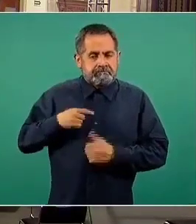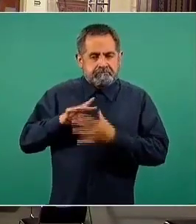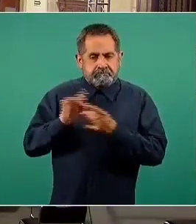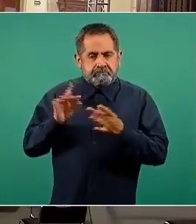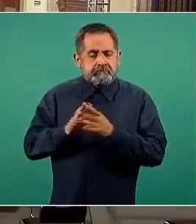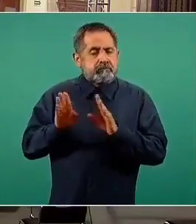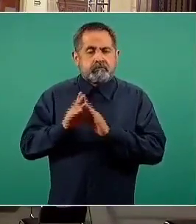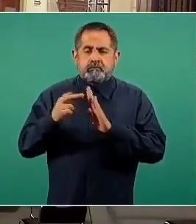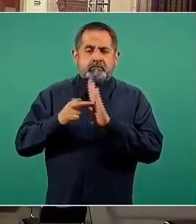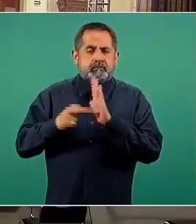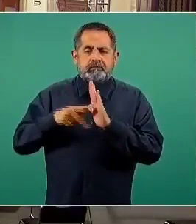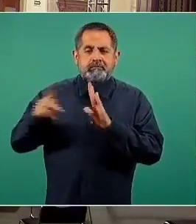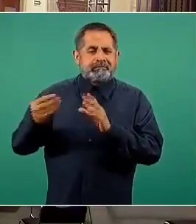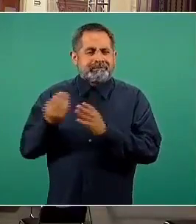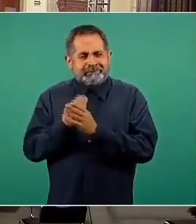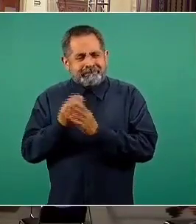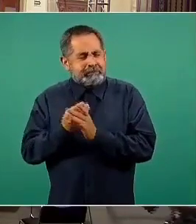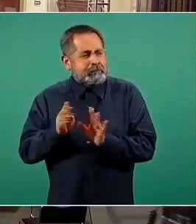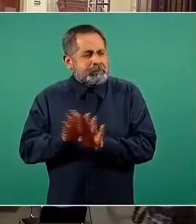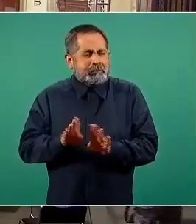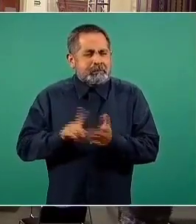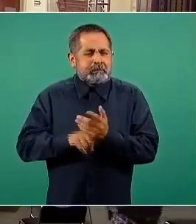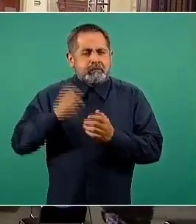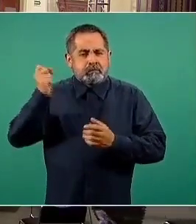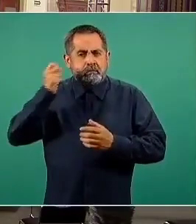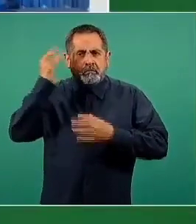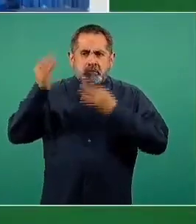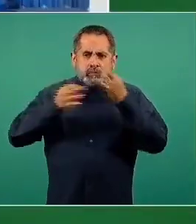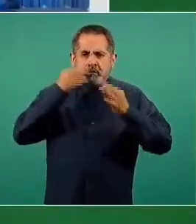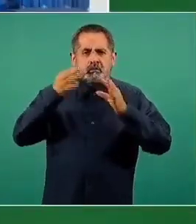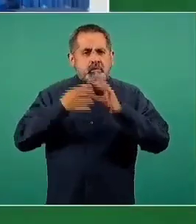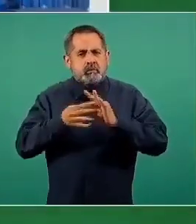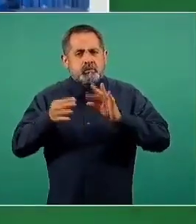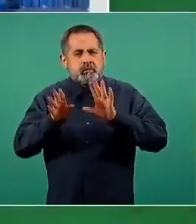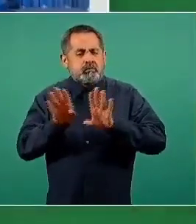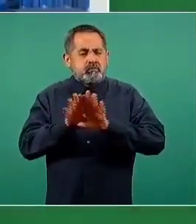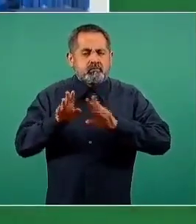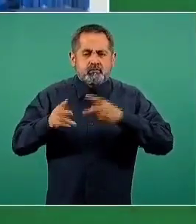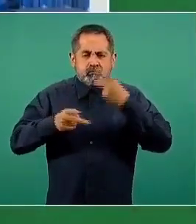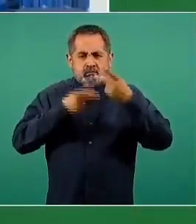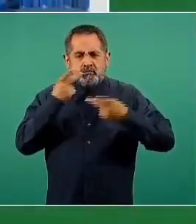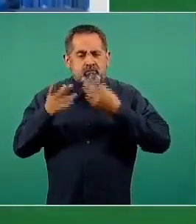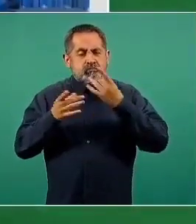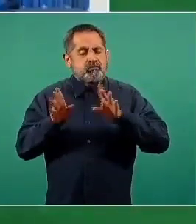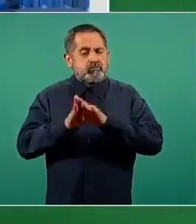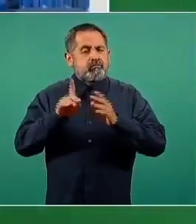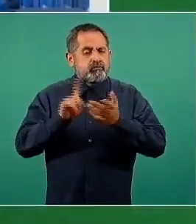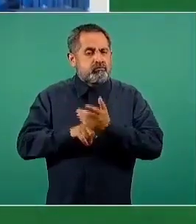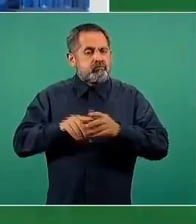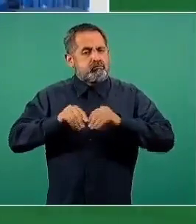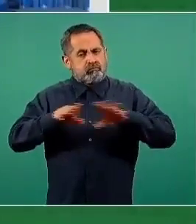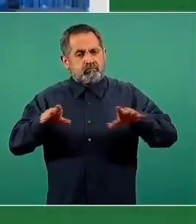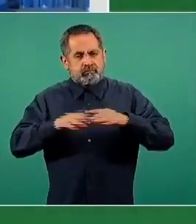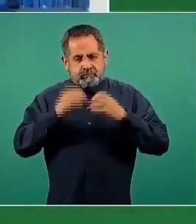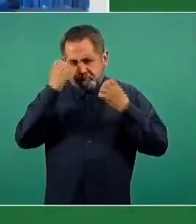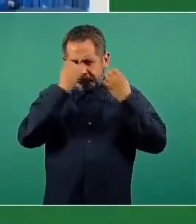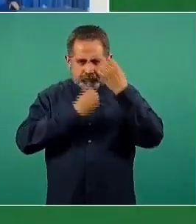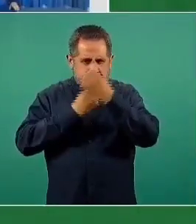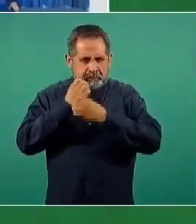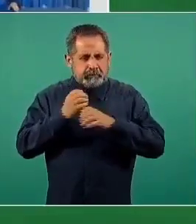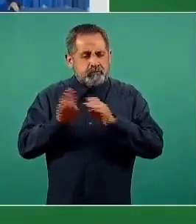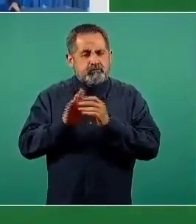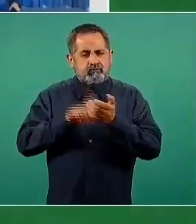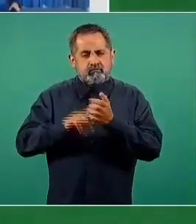el marco general de referencia, en qué consiste este seminario y cómo se ha ido configurando como un seminario de análisis, reflexión